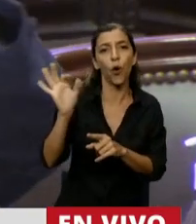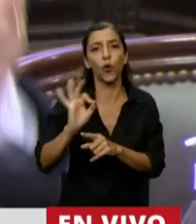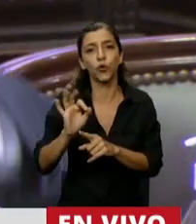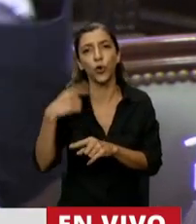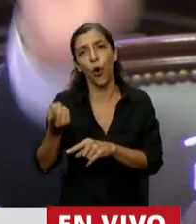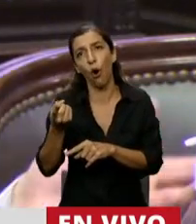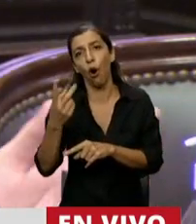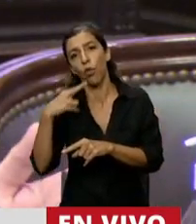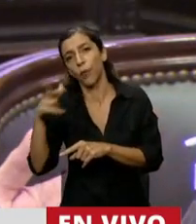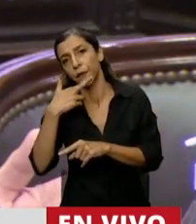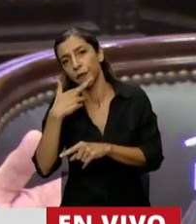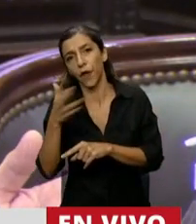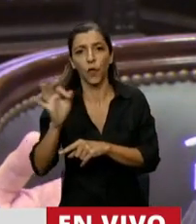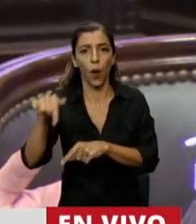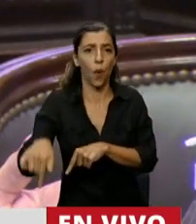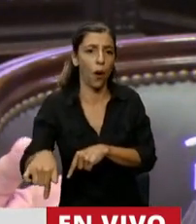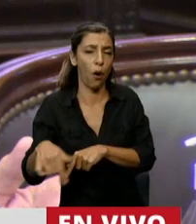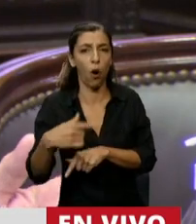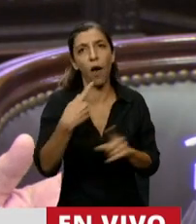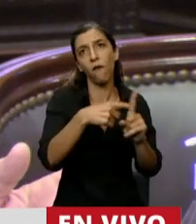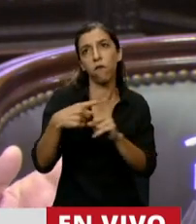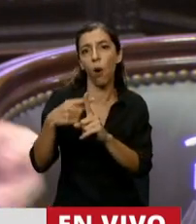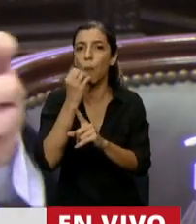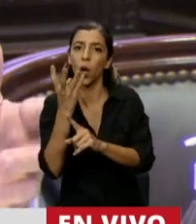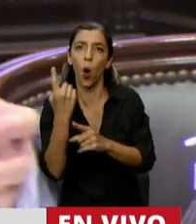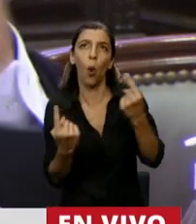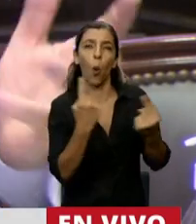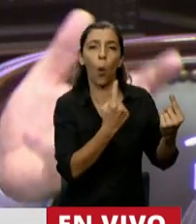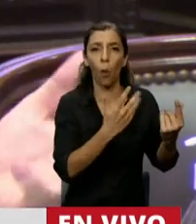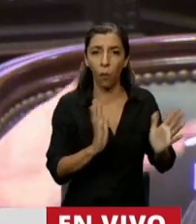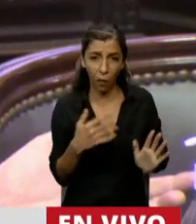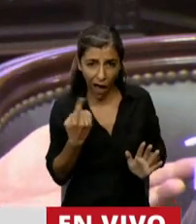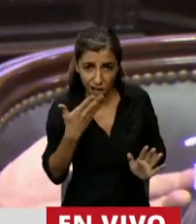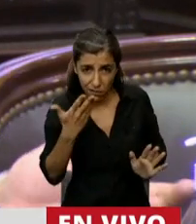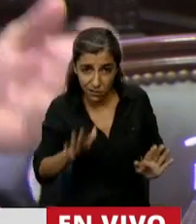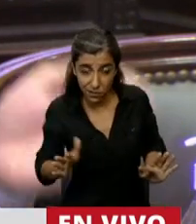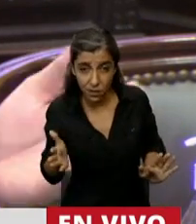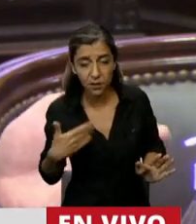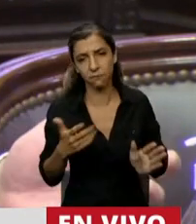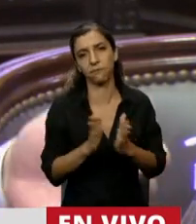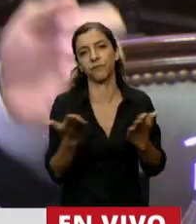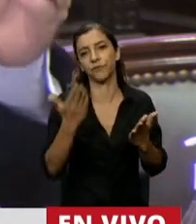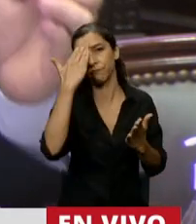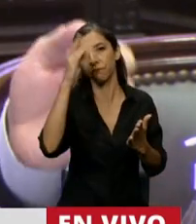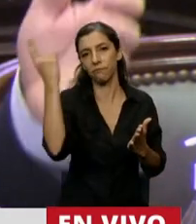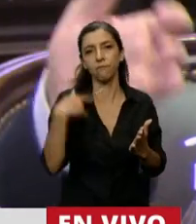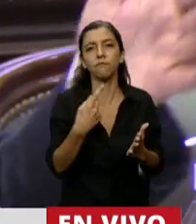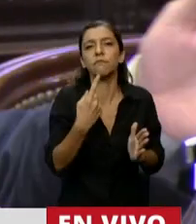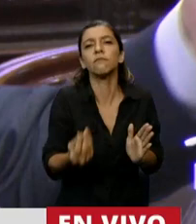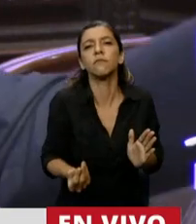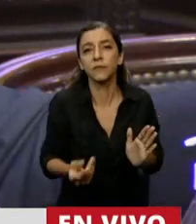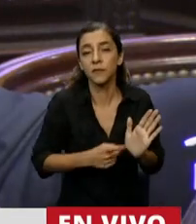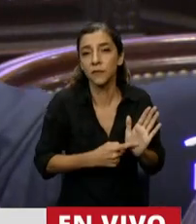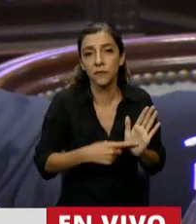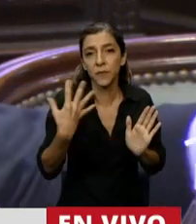del 2017 y la que queremos ahora. La verdad es que la Constitución, ¿qué dice? La Constitución dice, acá se tiene